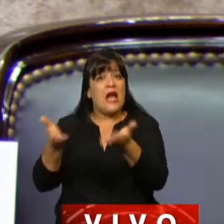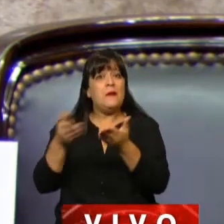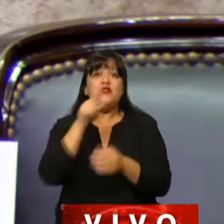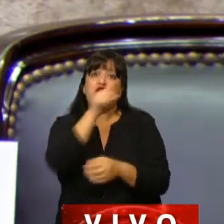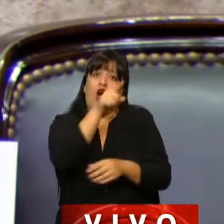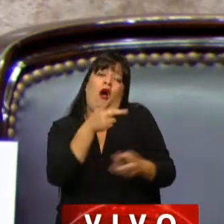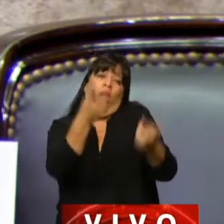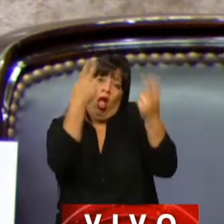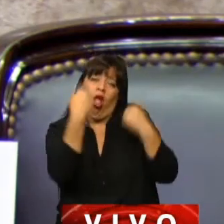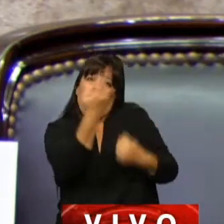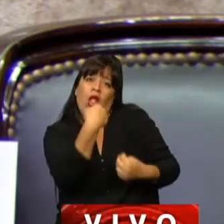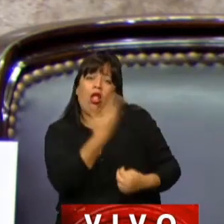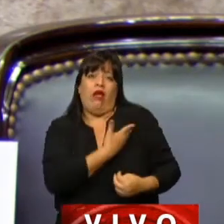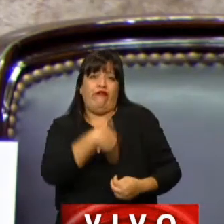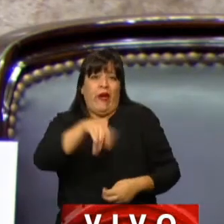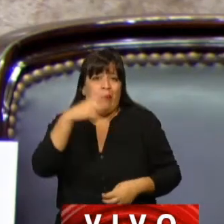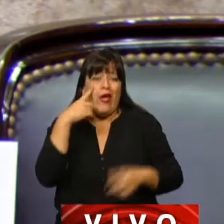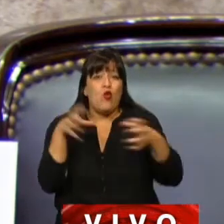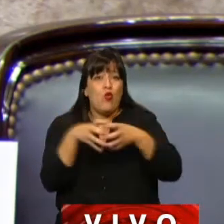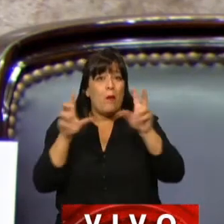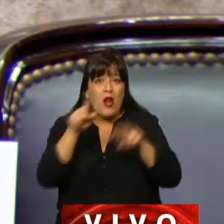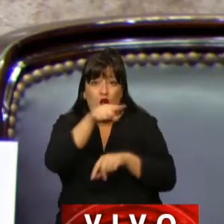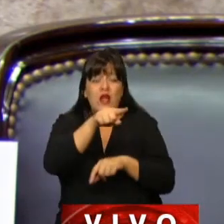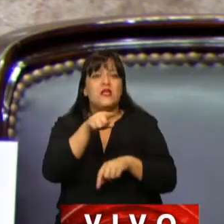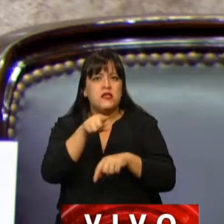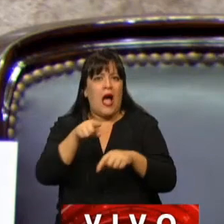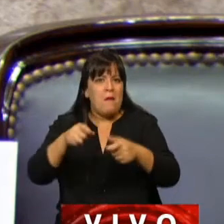FMI multiplicó la desocupación.